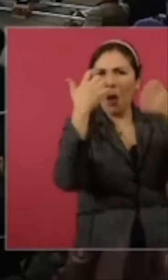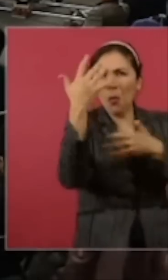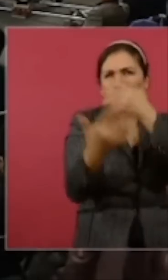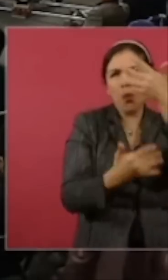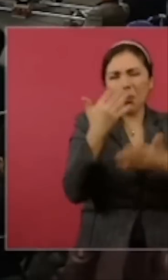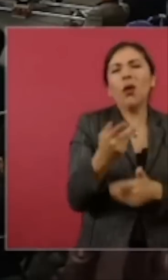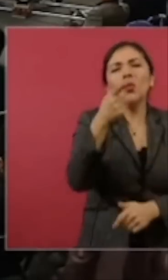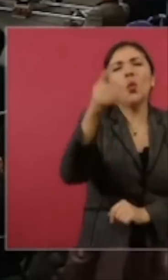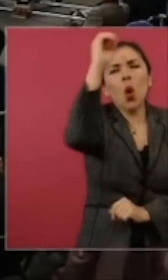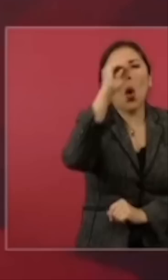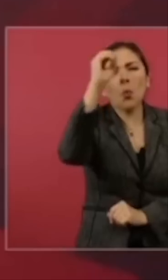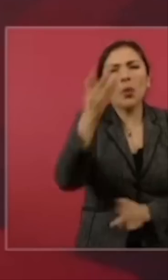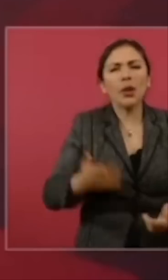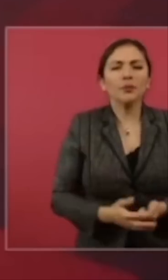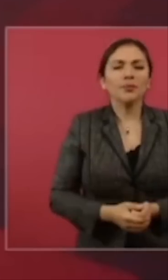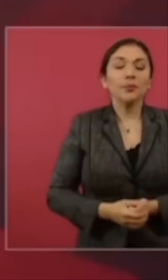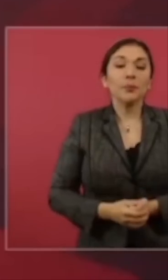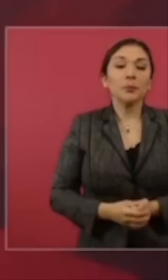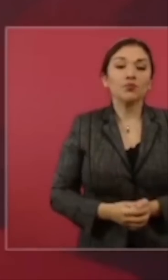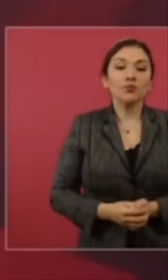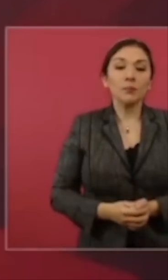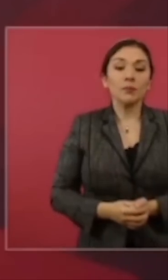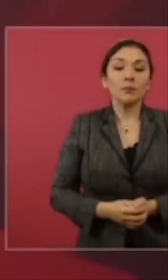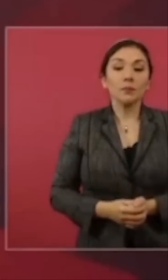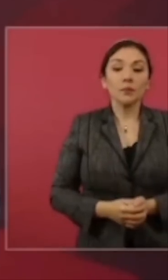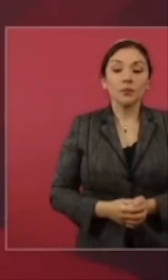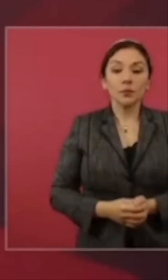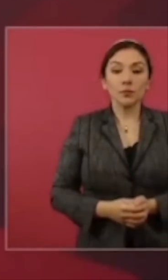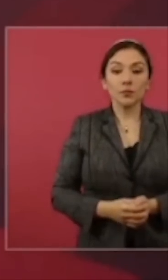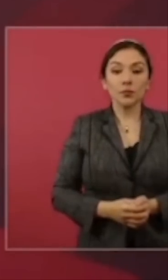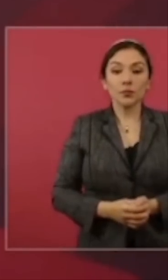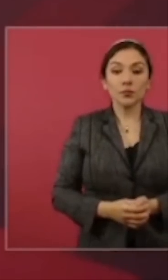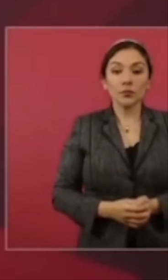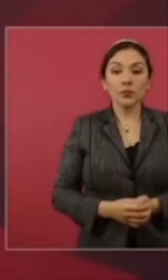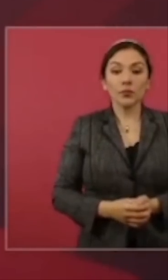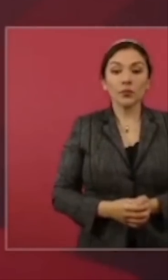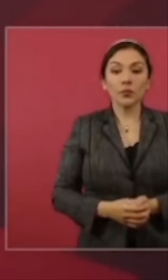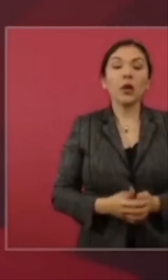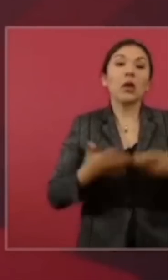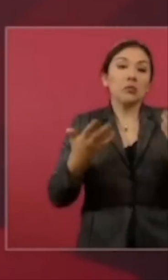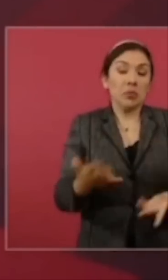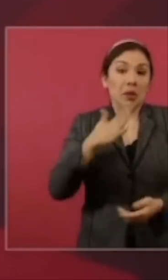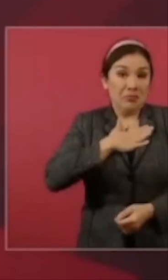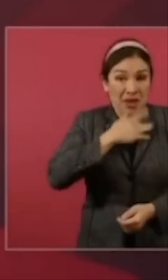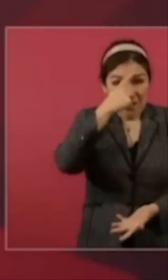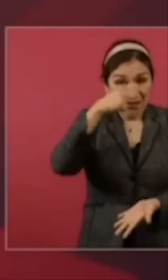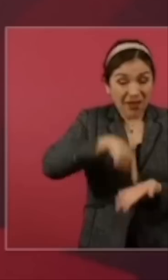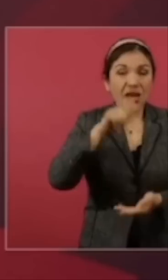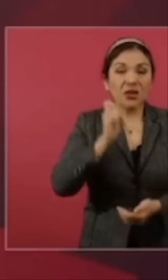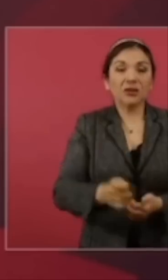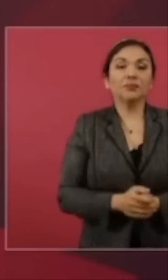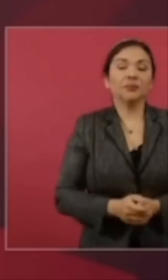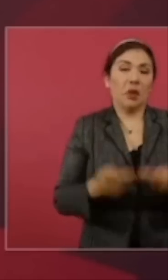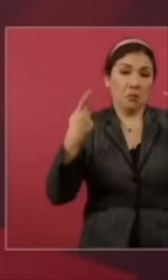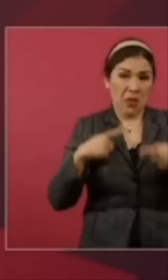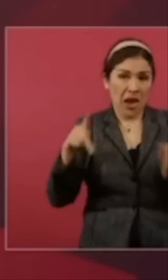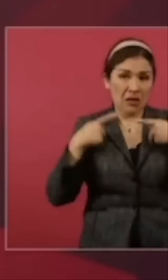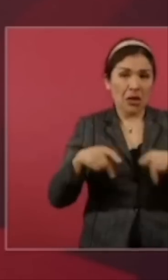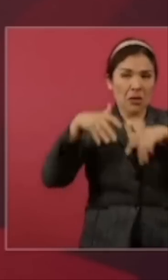que se actuó de parte de los que